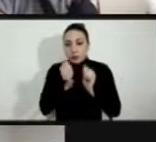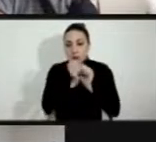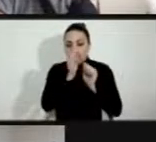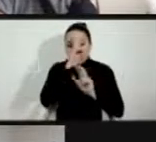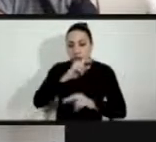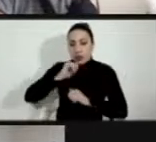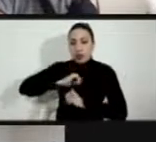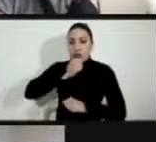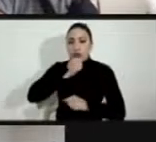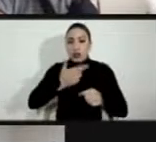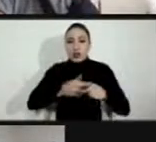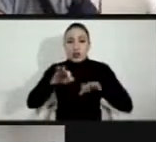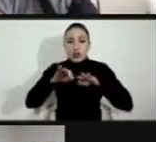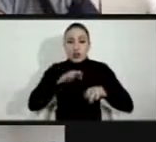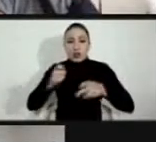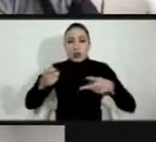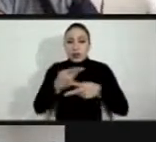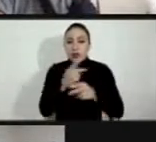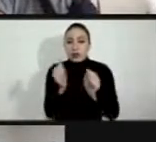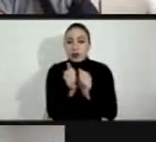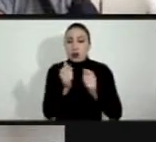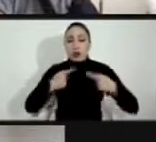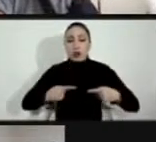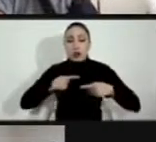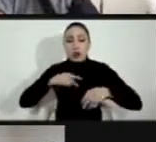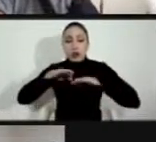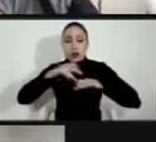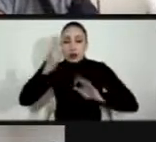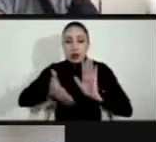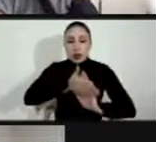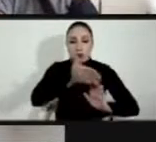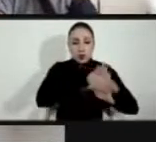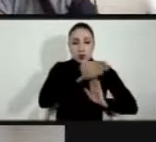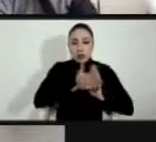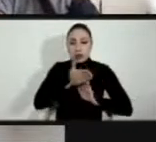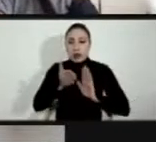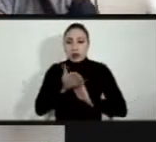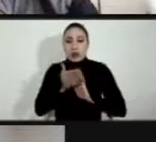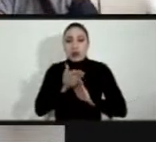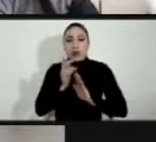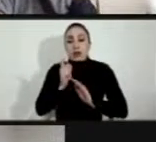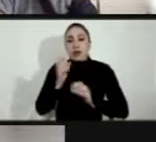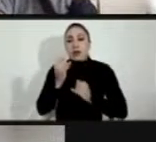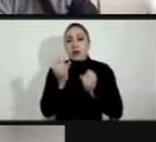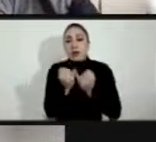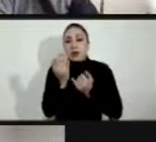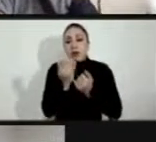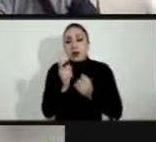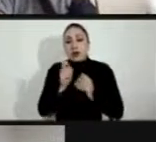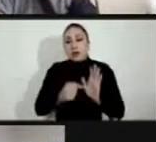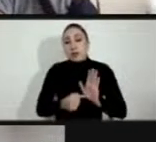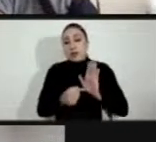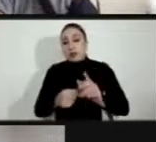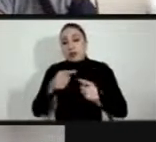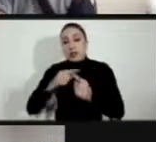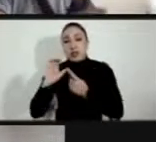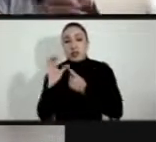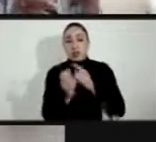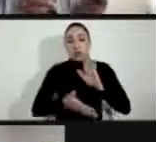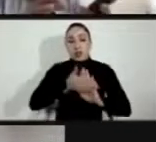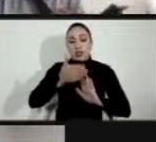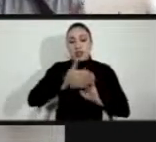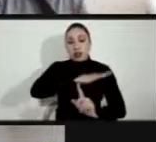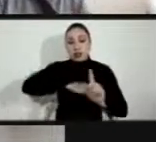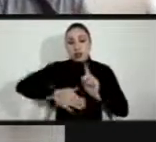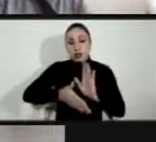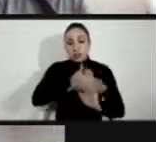laborales de los trabajadores y trabajadoras de la construcción de dicha obra que presenta la Comisión de Desarrollo e Infraestructura Urbana y Vivienda para fundamentar el dictamen y